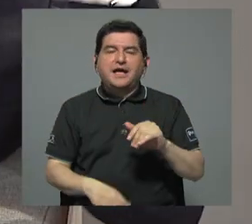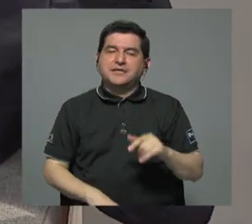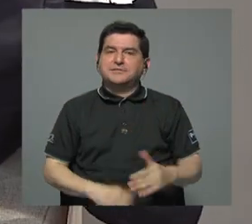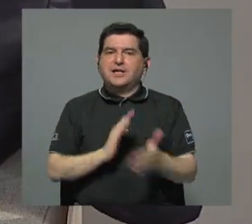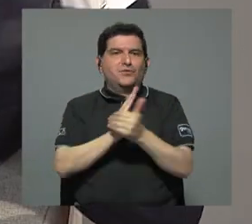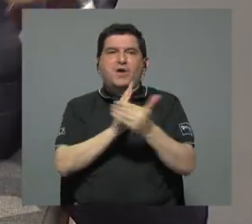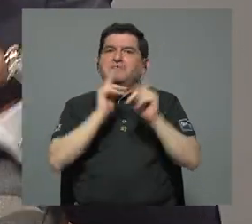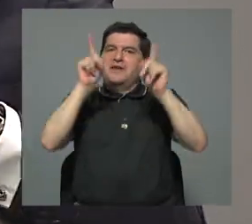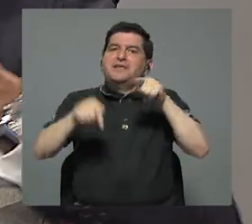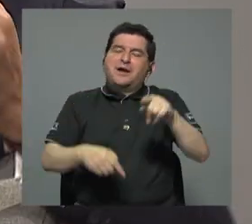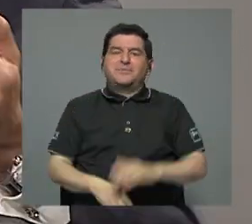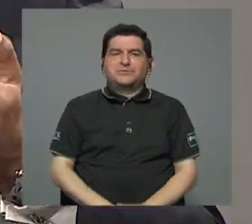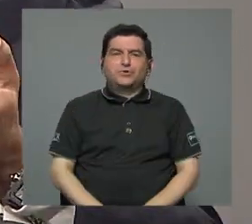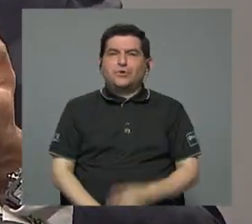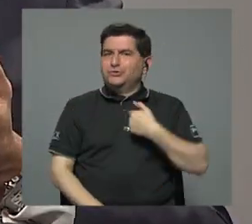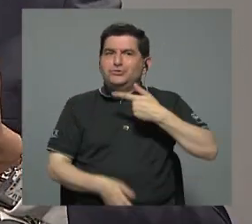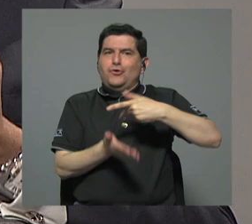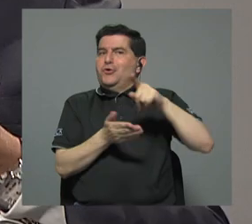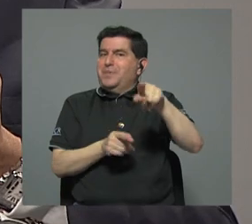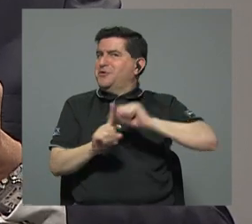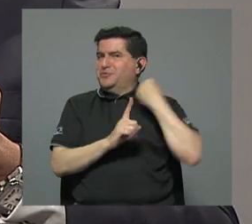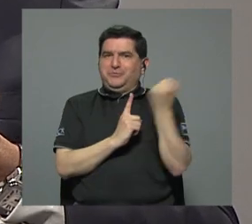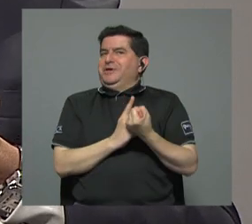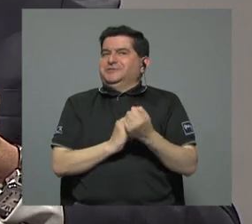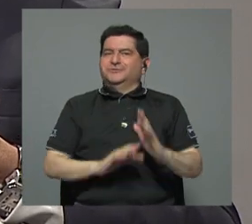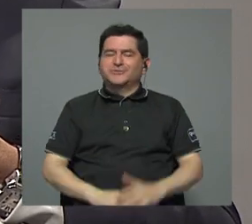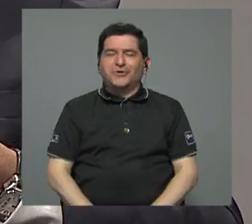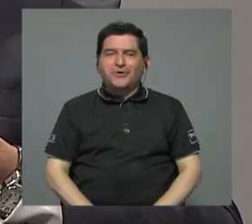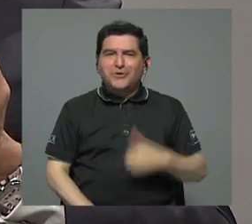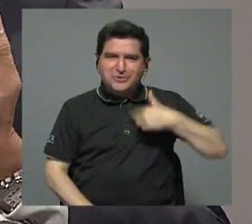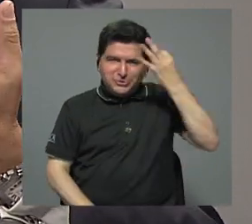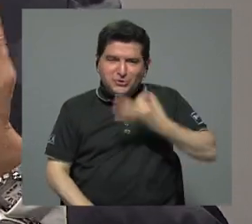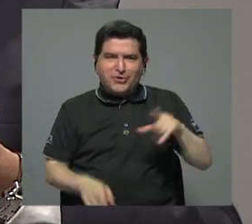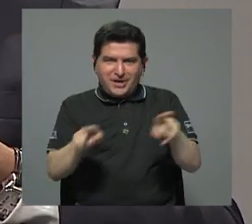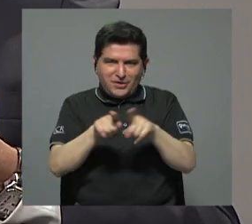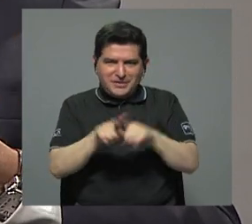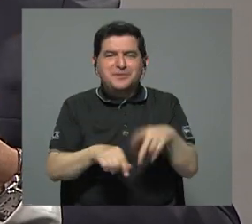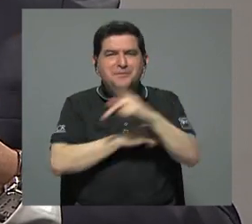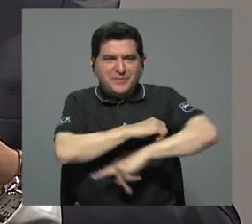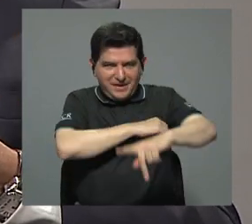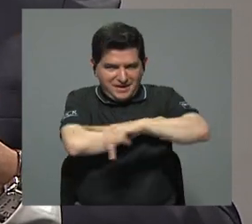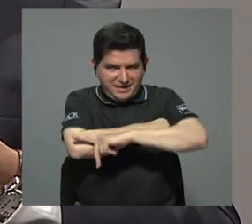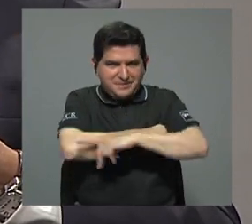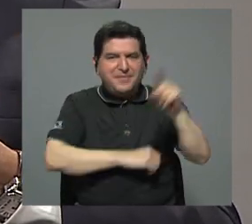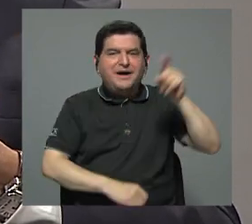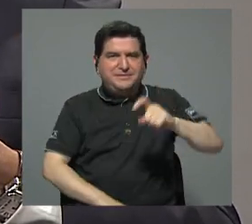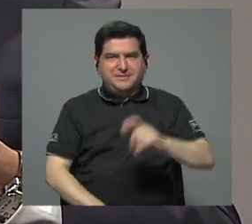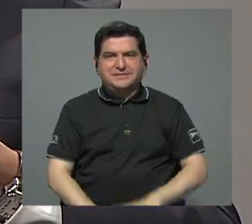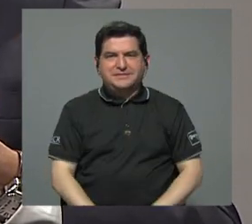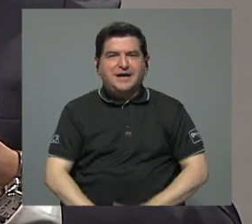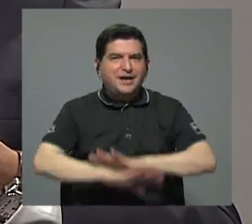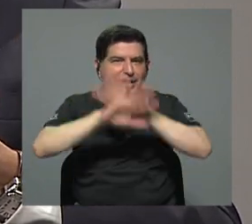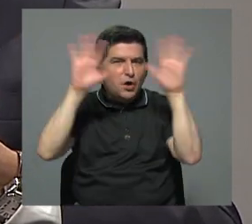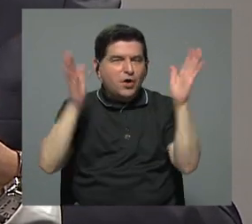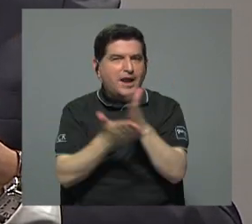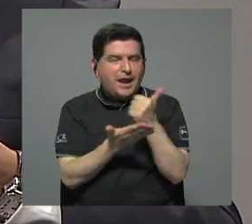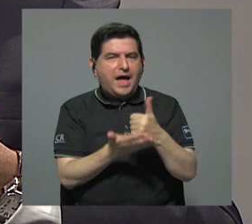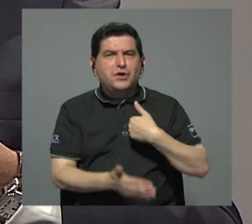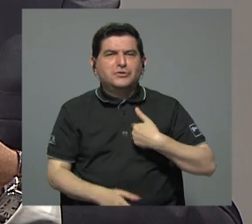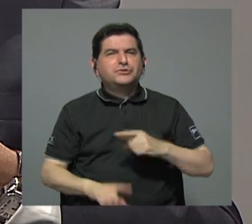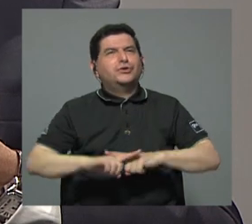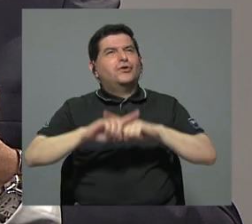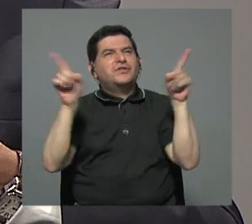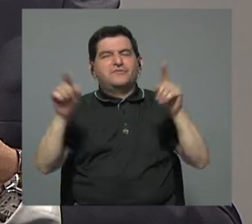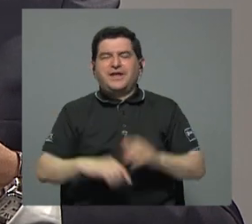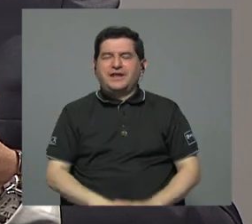los que han estado de esa factura no la pagó yo lo que sí les quiero decir es que a mí me parece que además en este país hay que ser muy claros en algo yo hiciera un poco